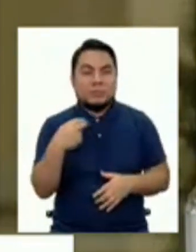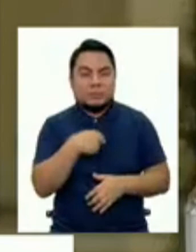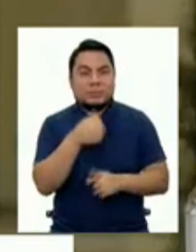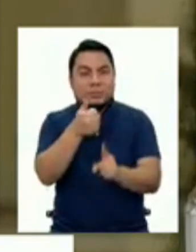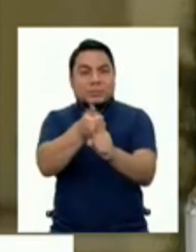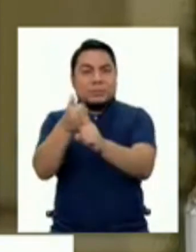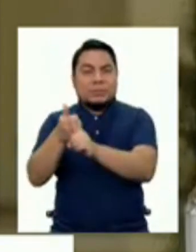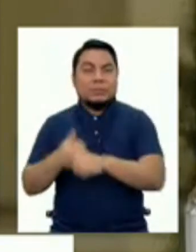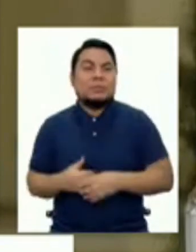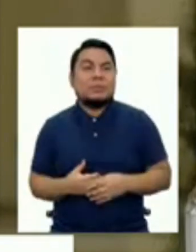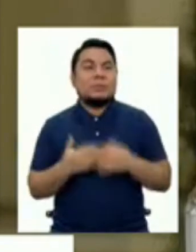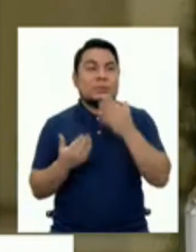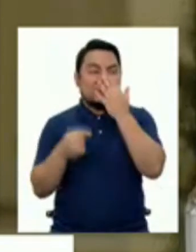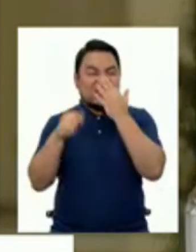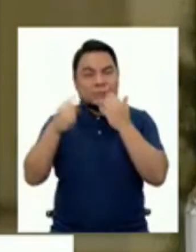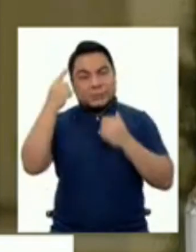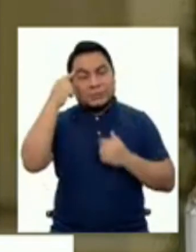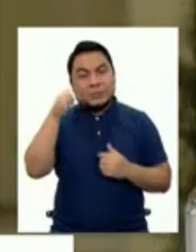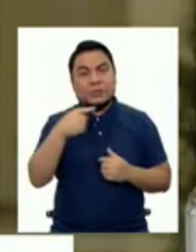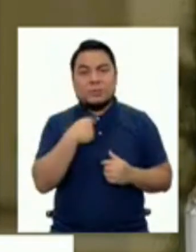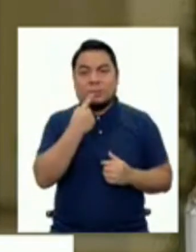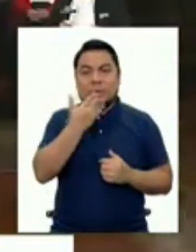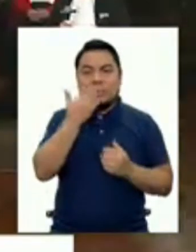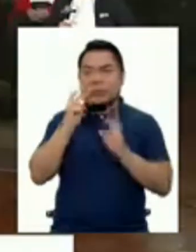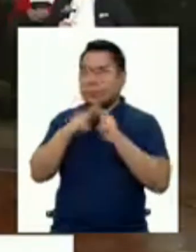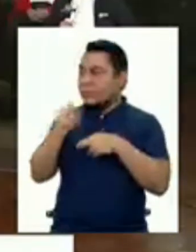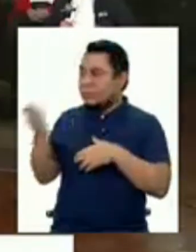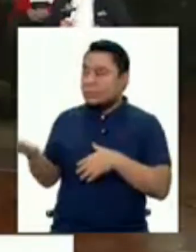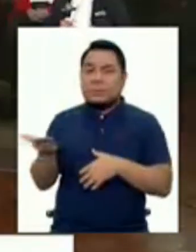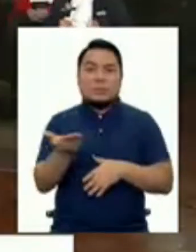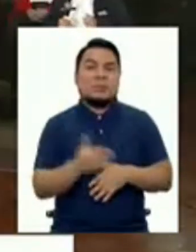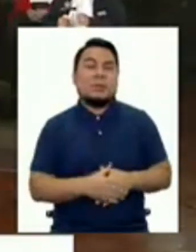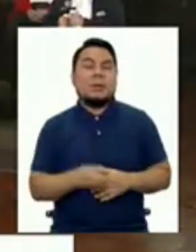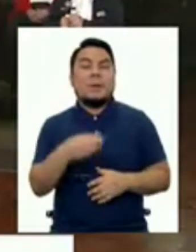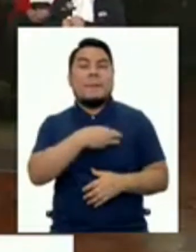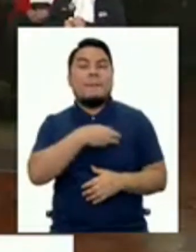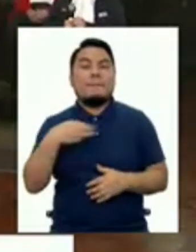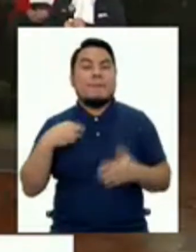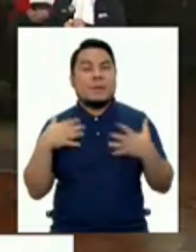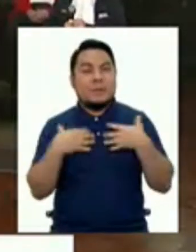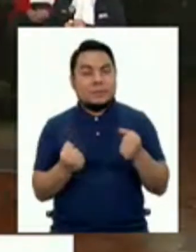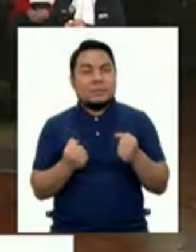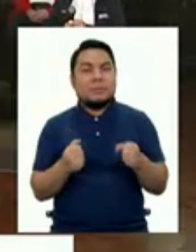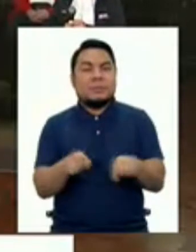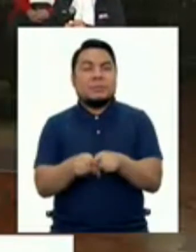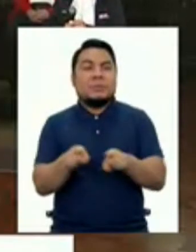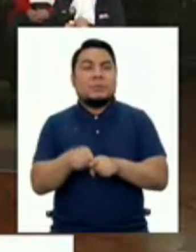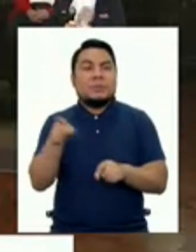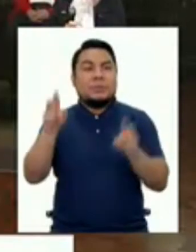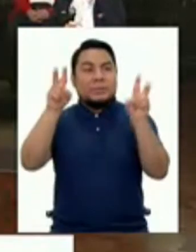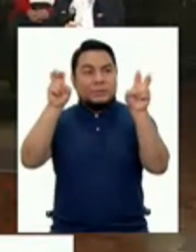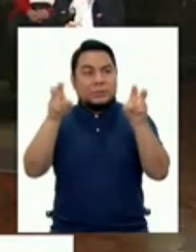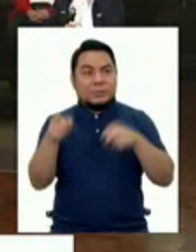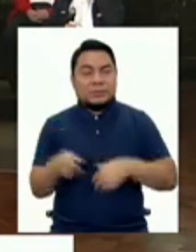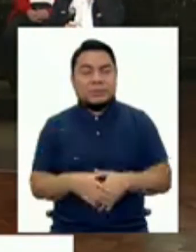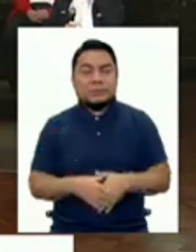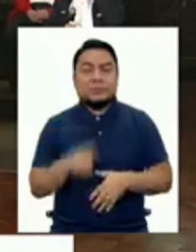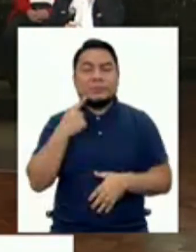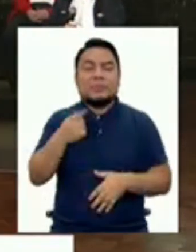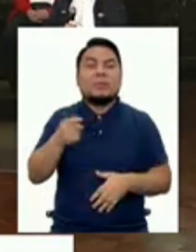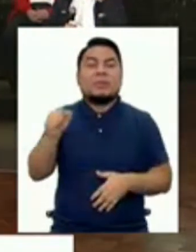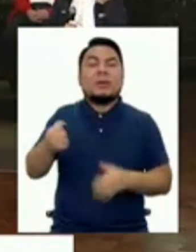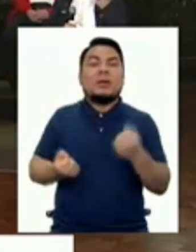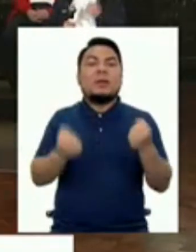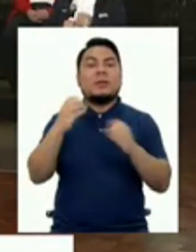entonces, al respecto yo lo dejo primero al ministro de Salud y luego para el tema de vial,